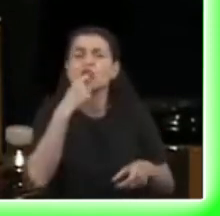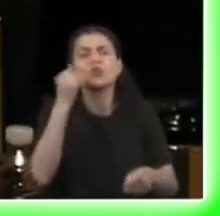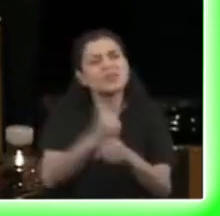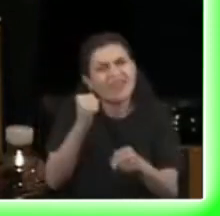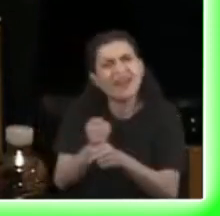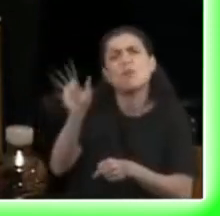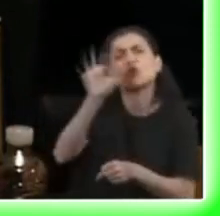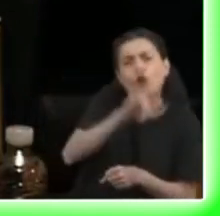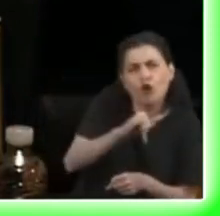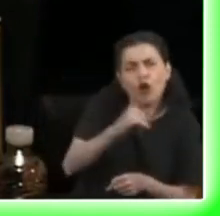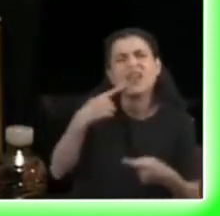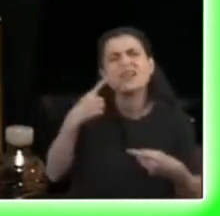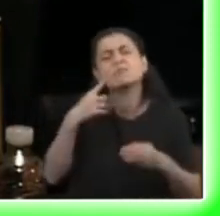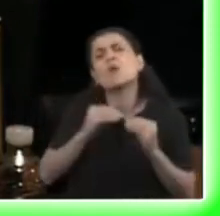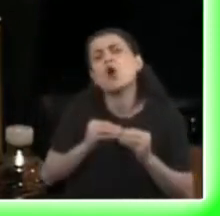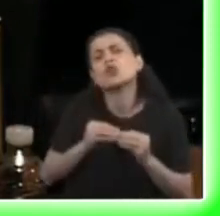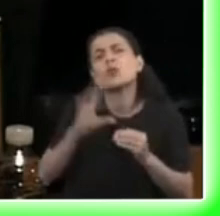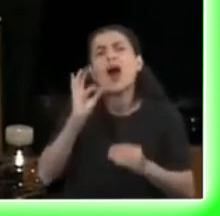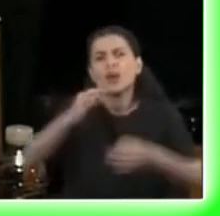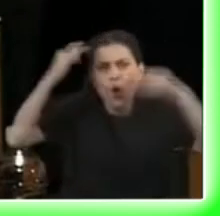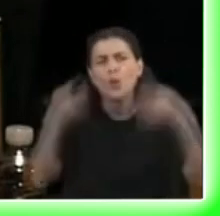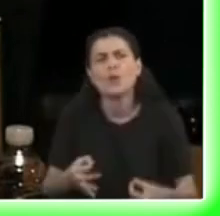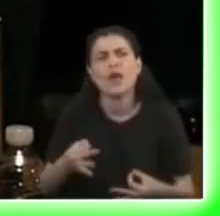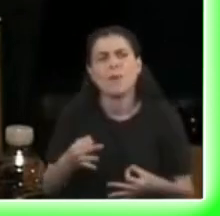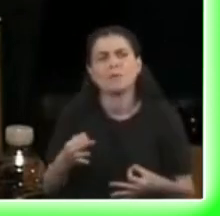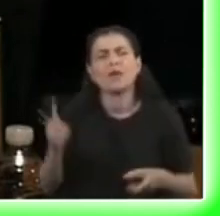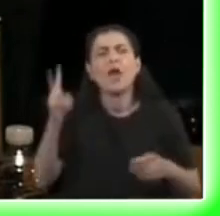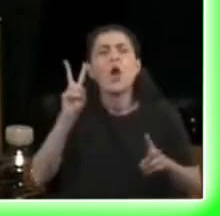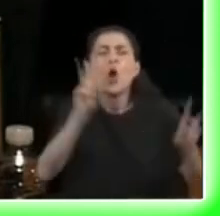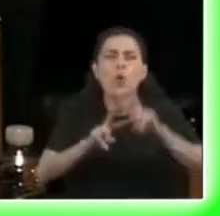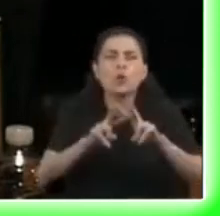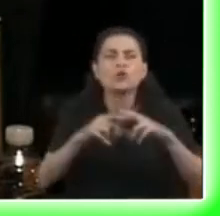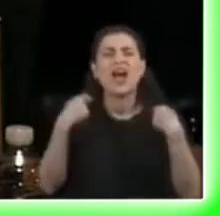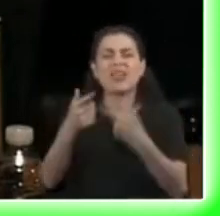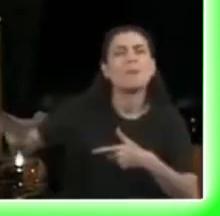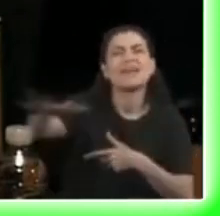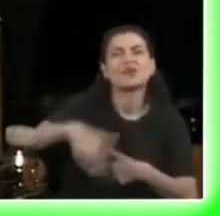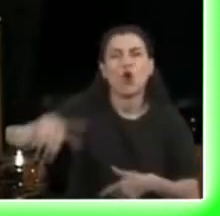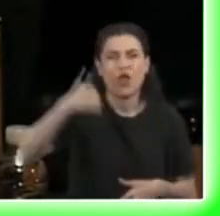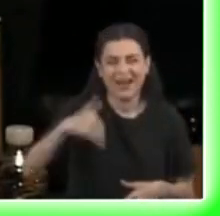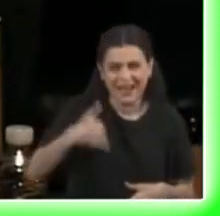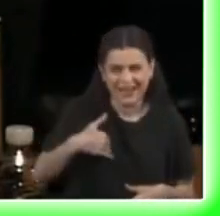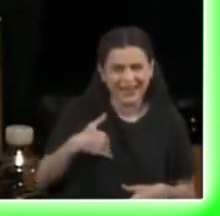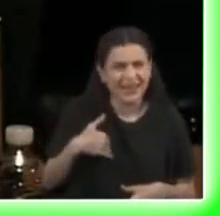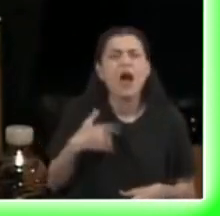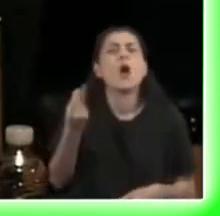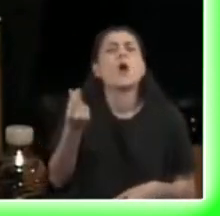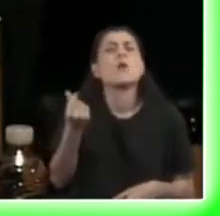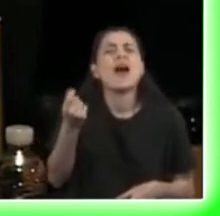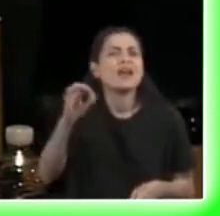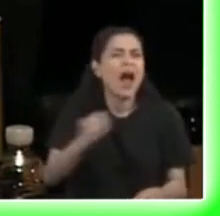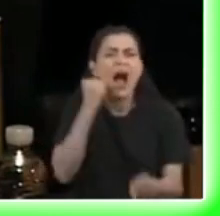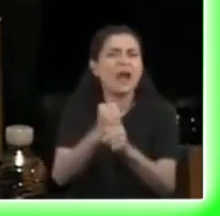verdadera y común, que es tanto más grande que cada uno de nosotros, una causa por la que vale la pena dejar la vida.